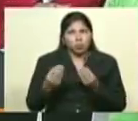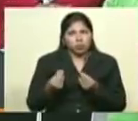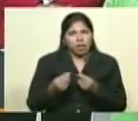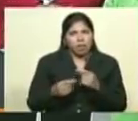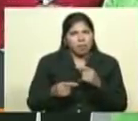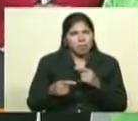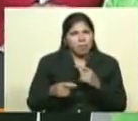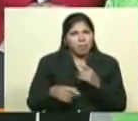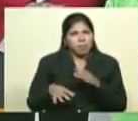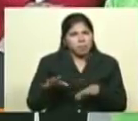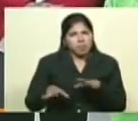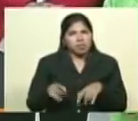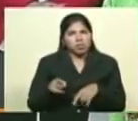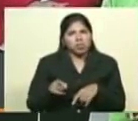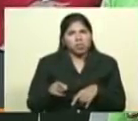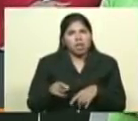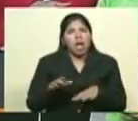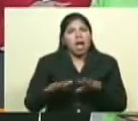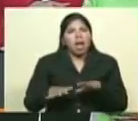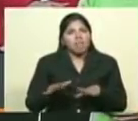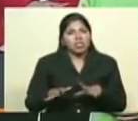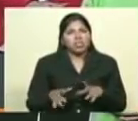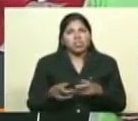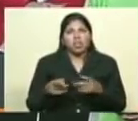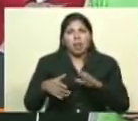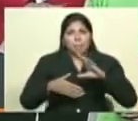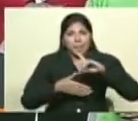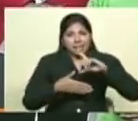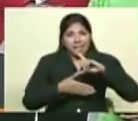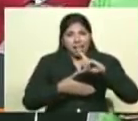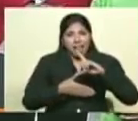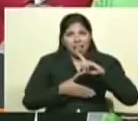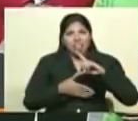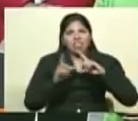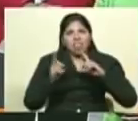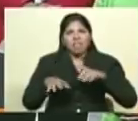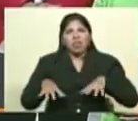habían tenido que tomar el control de un país para dominarlo.